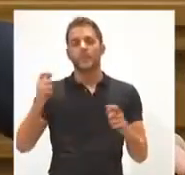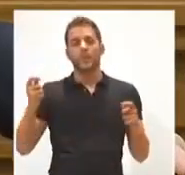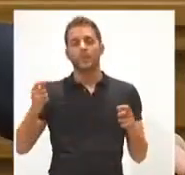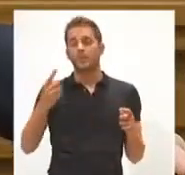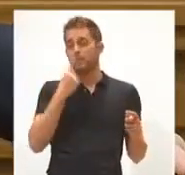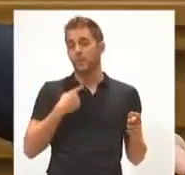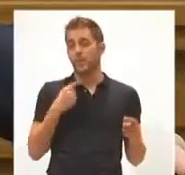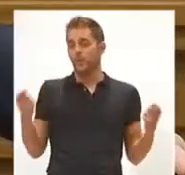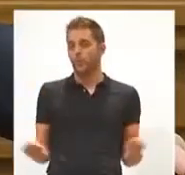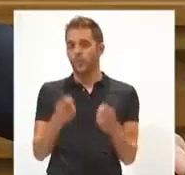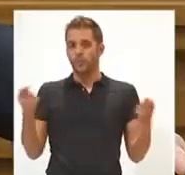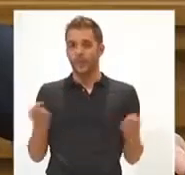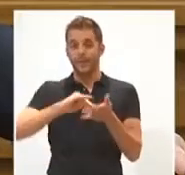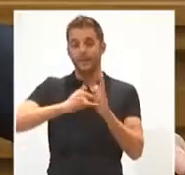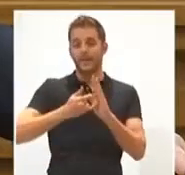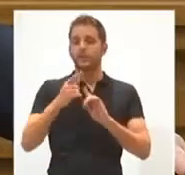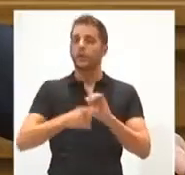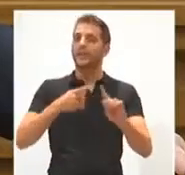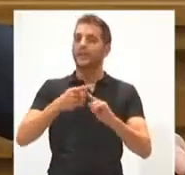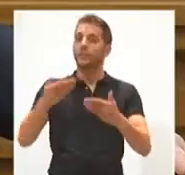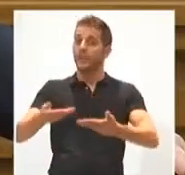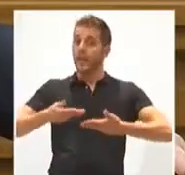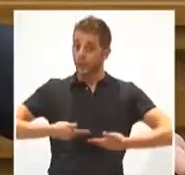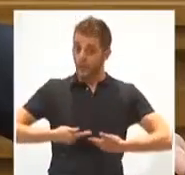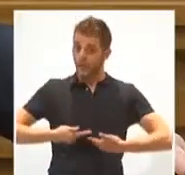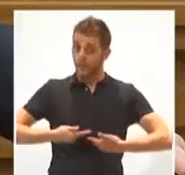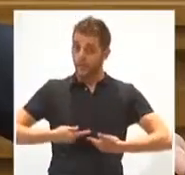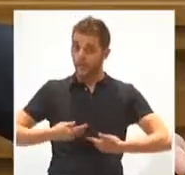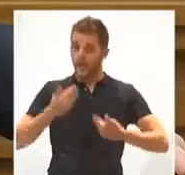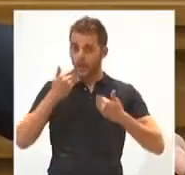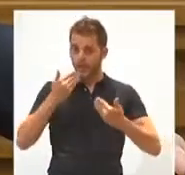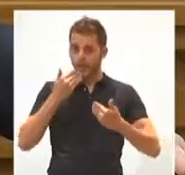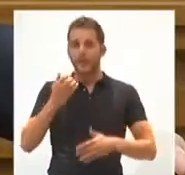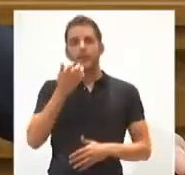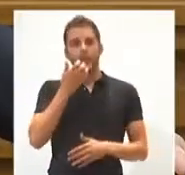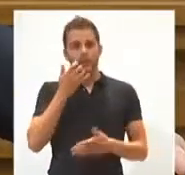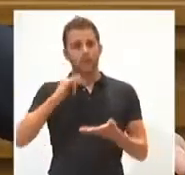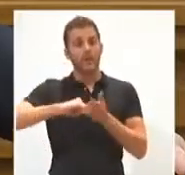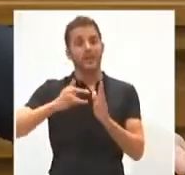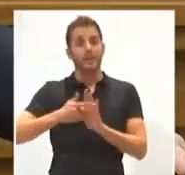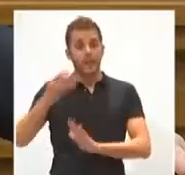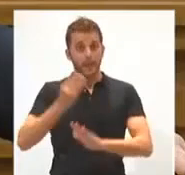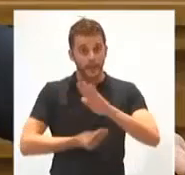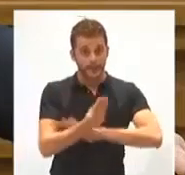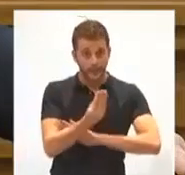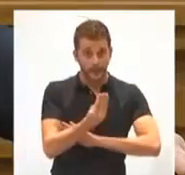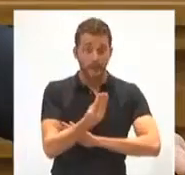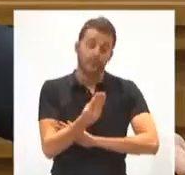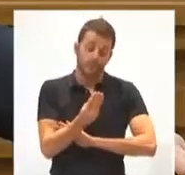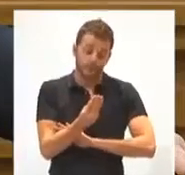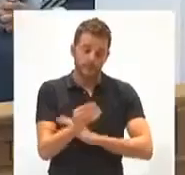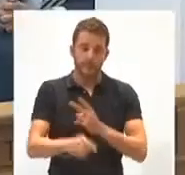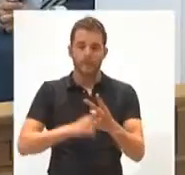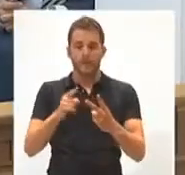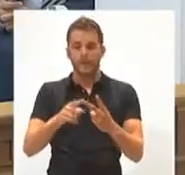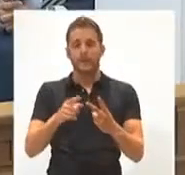muchas planes para ayudarnos el plan de natalidad porque lógicamente están falleciendo mucha gente el plan de